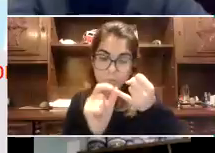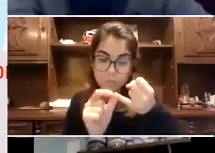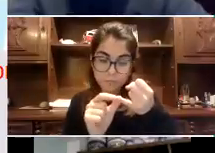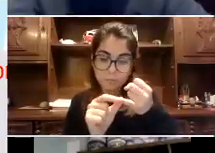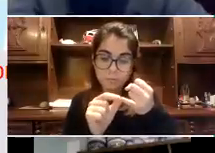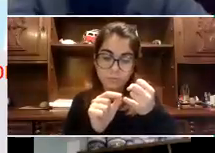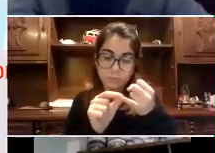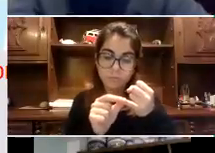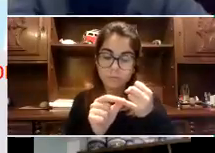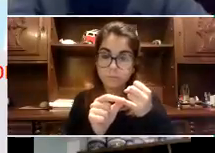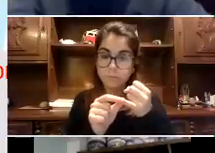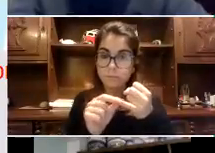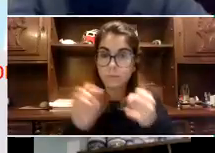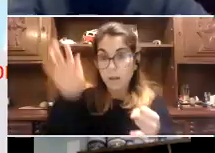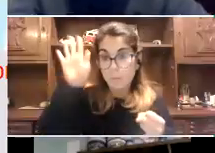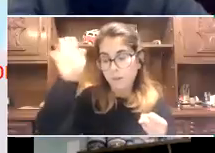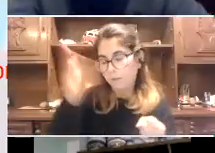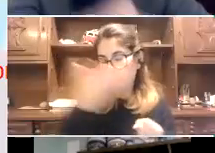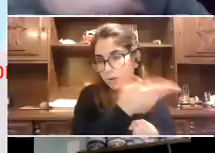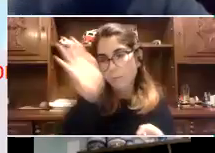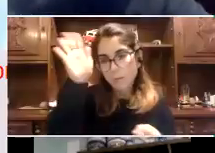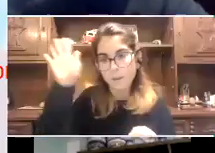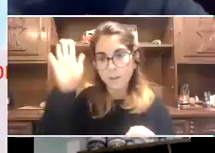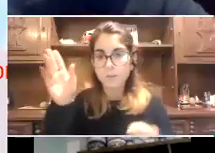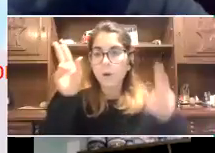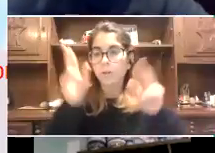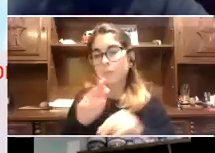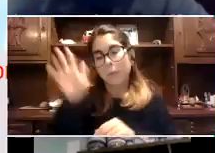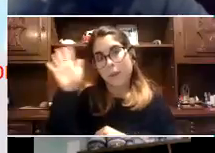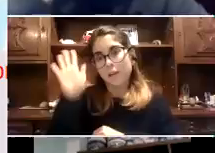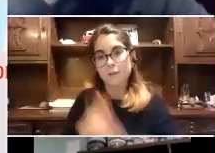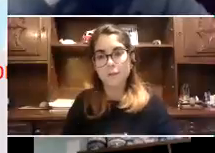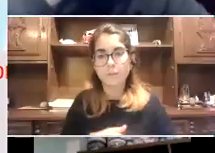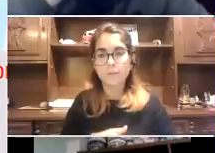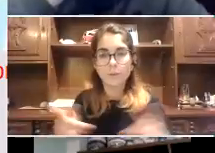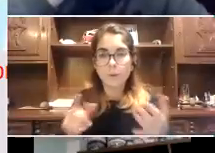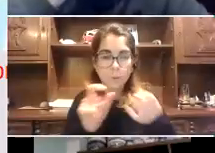Hagan ese ejercicio de imaginación, es decir, cierren los ojos e imaginen el tamaño de su dedo